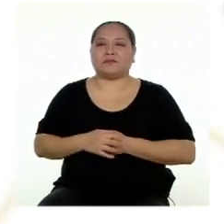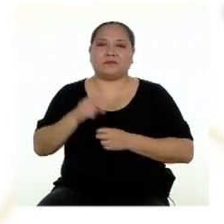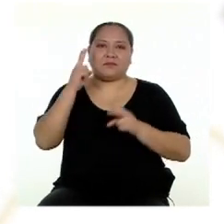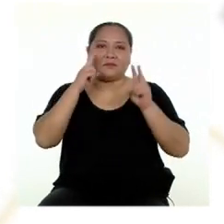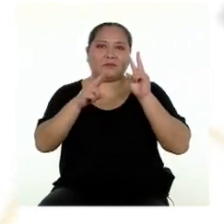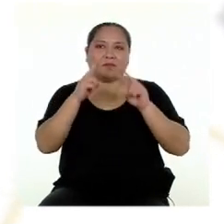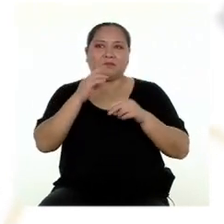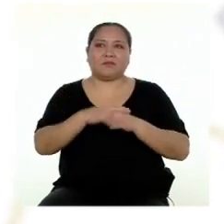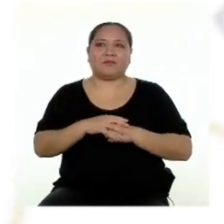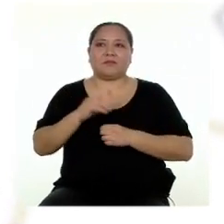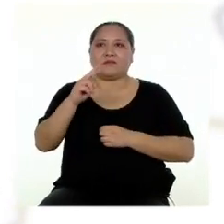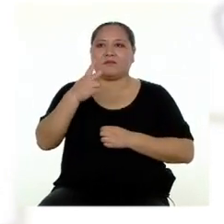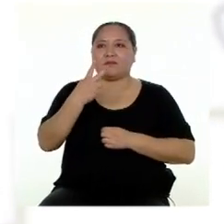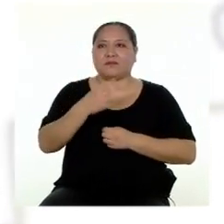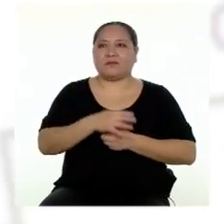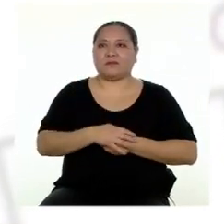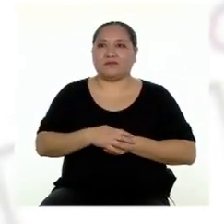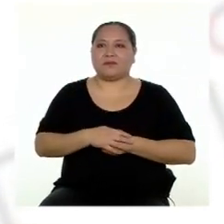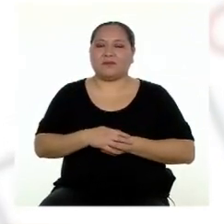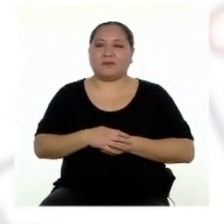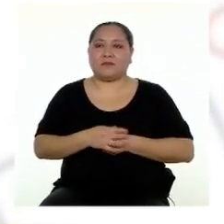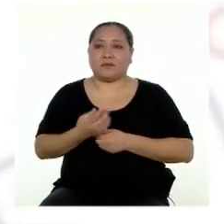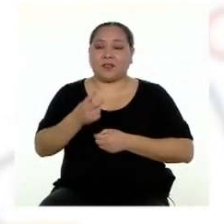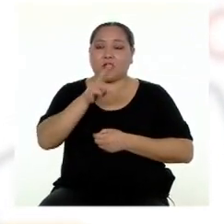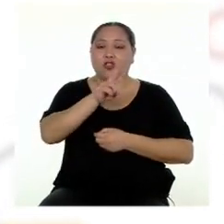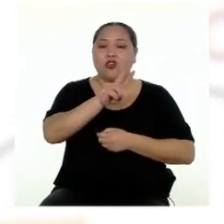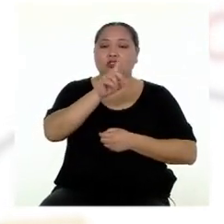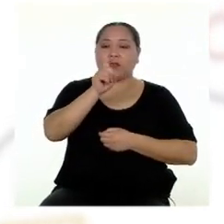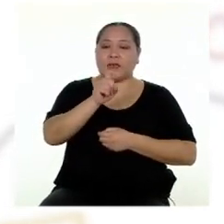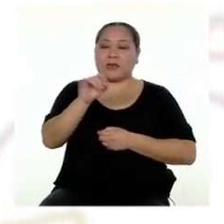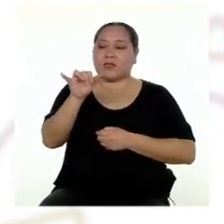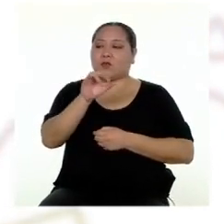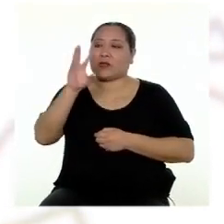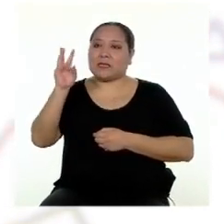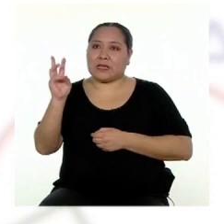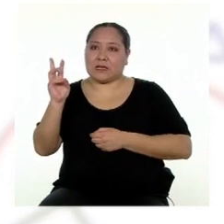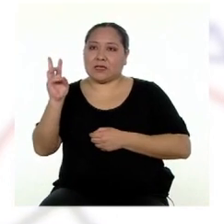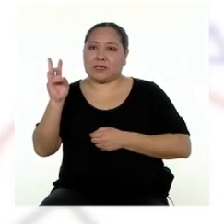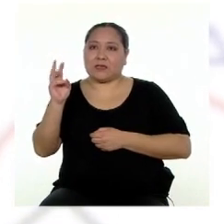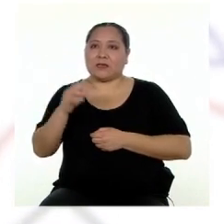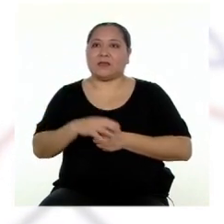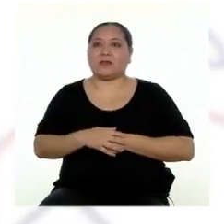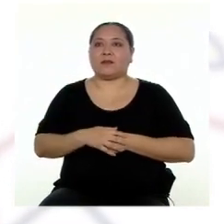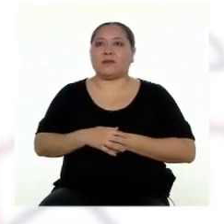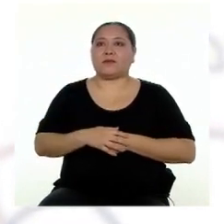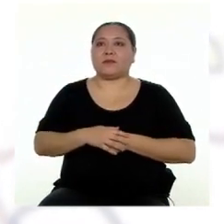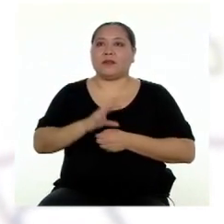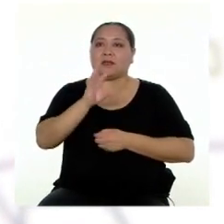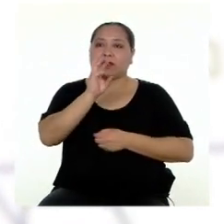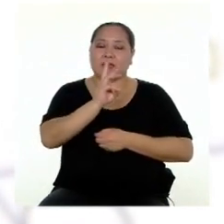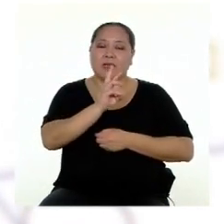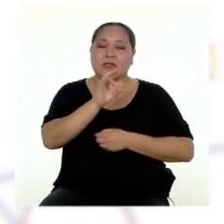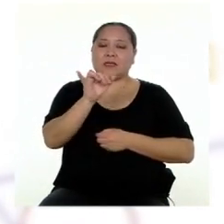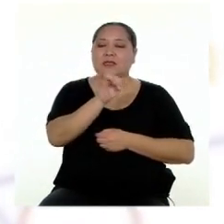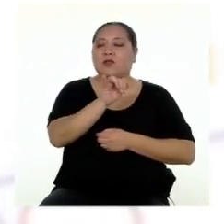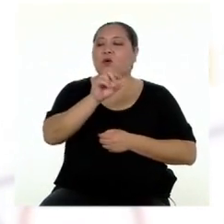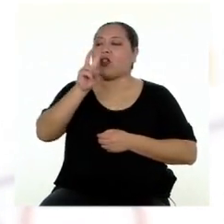esto a tu segunda ecuación. Si es que 2x es igual a 6, 6 sería igual a